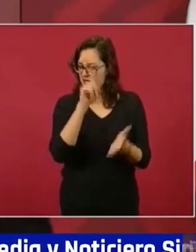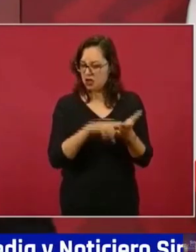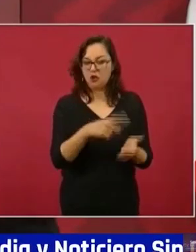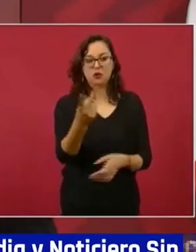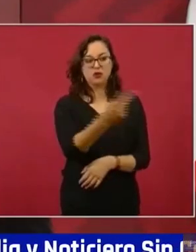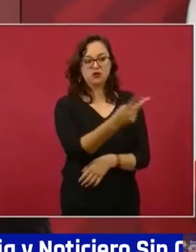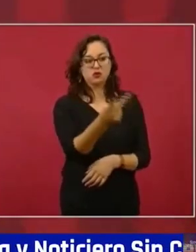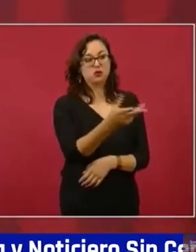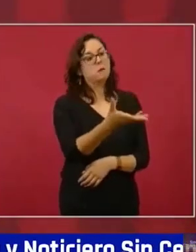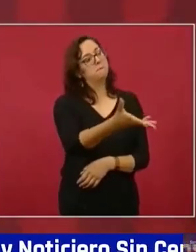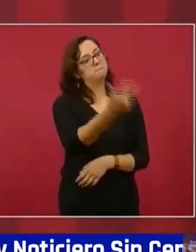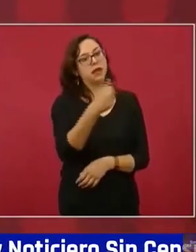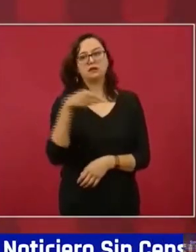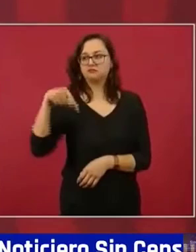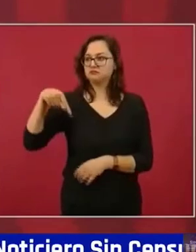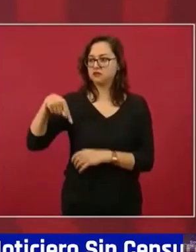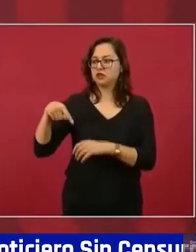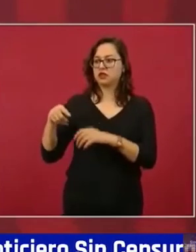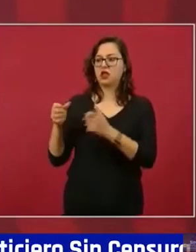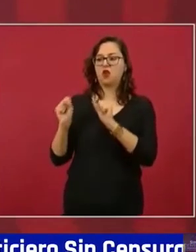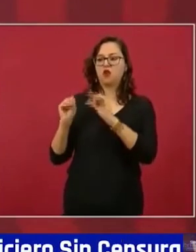y salen de ahí.